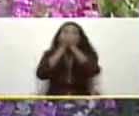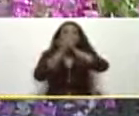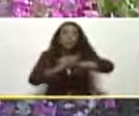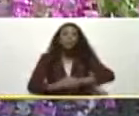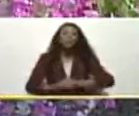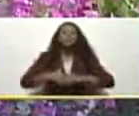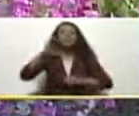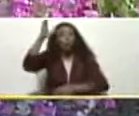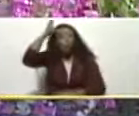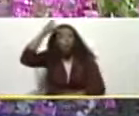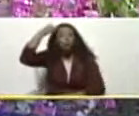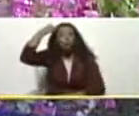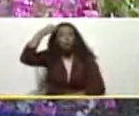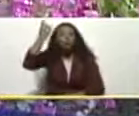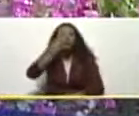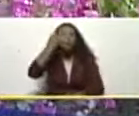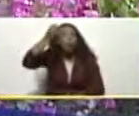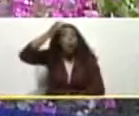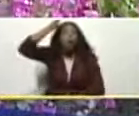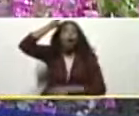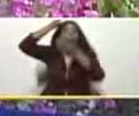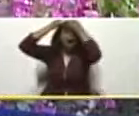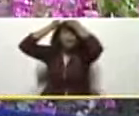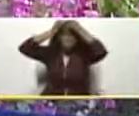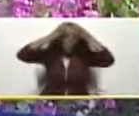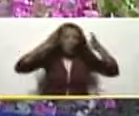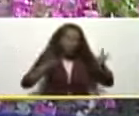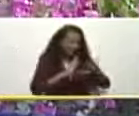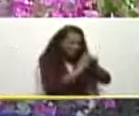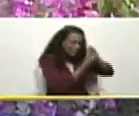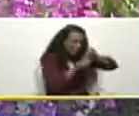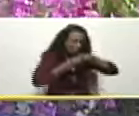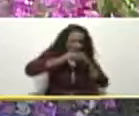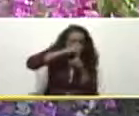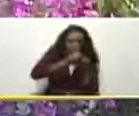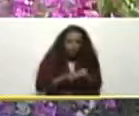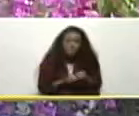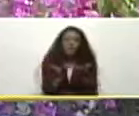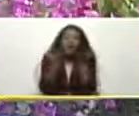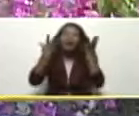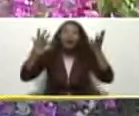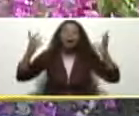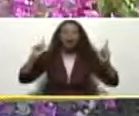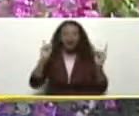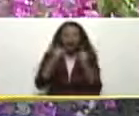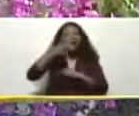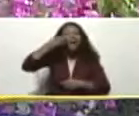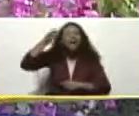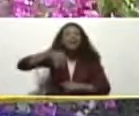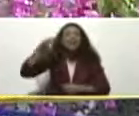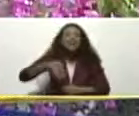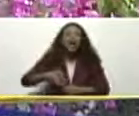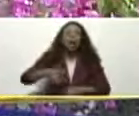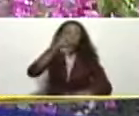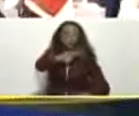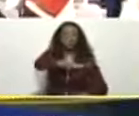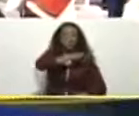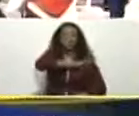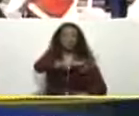conocimiento. Solo a través del conocimiento podemos transformar la realidad que tenemos como